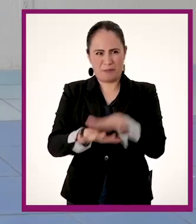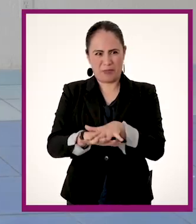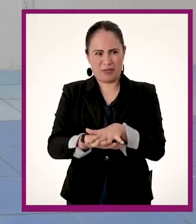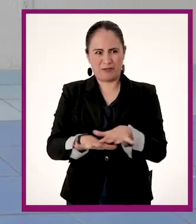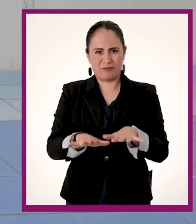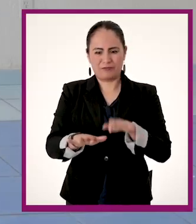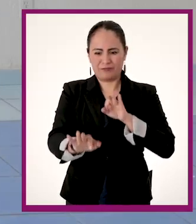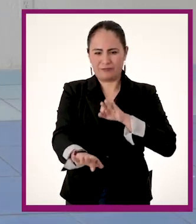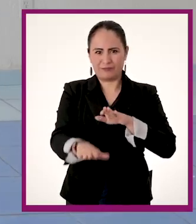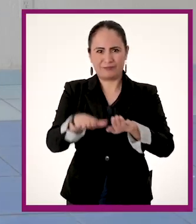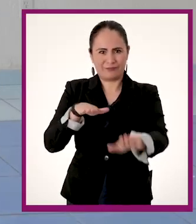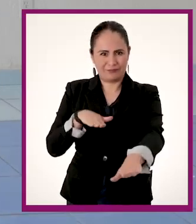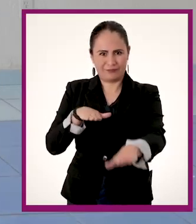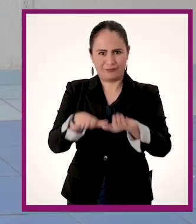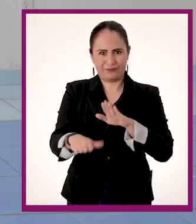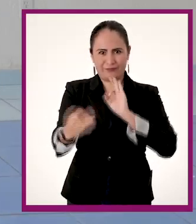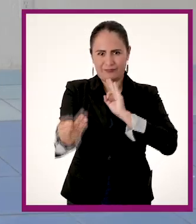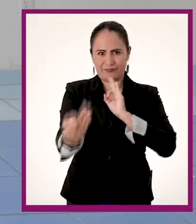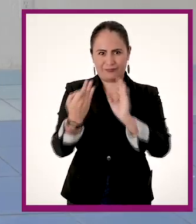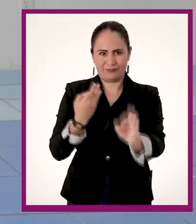adelante y atrás,